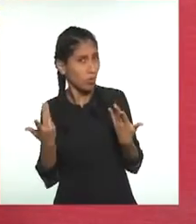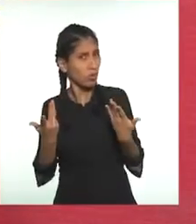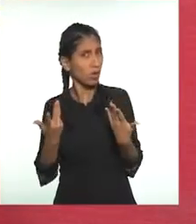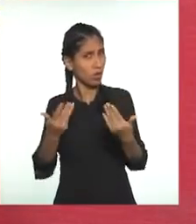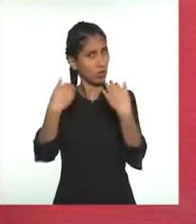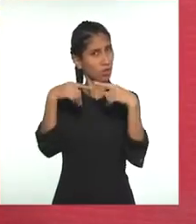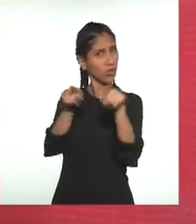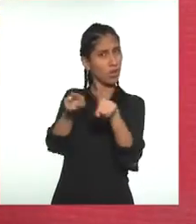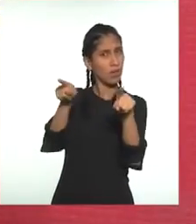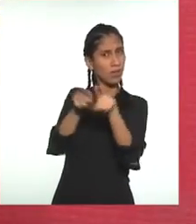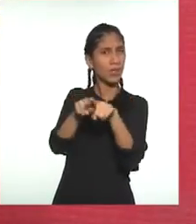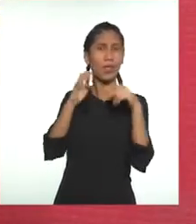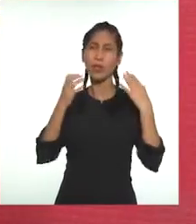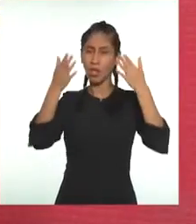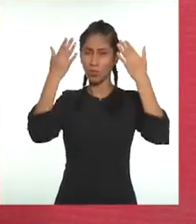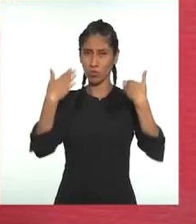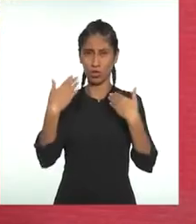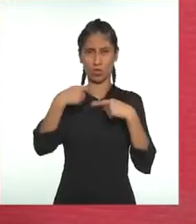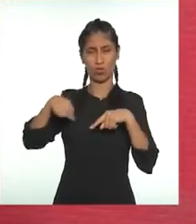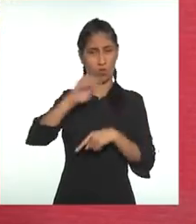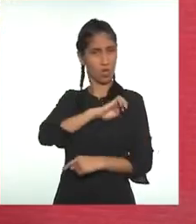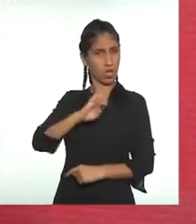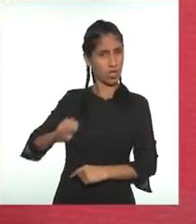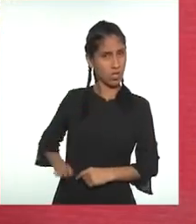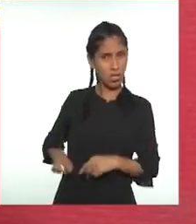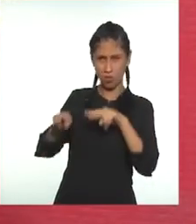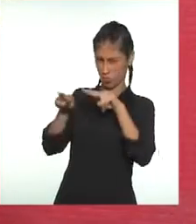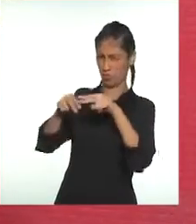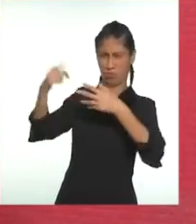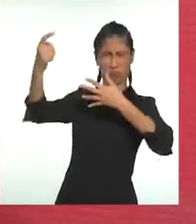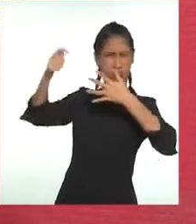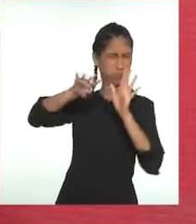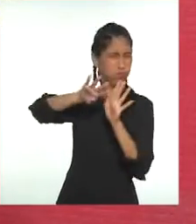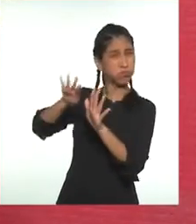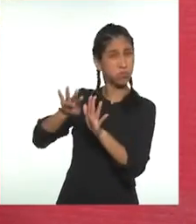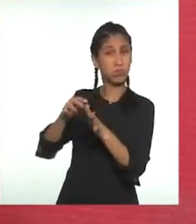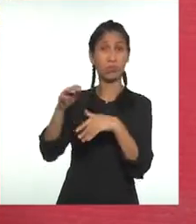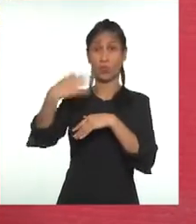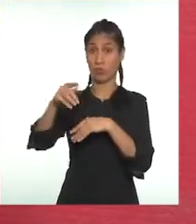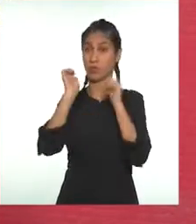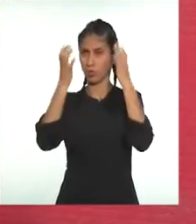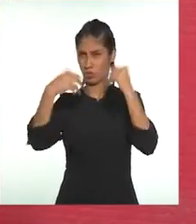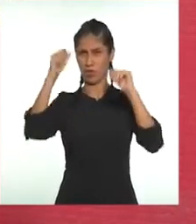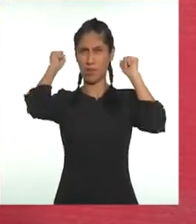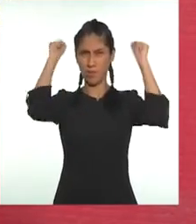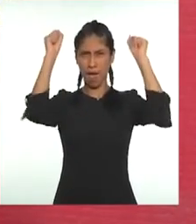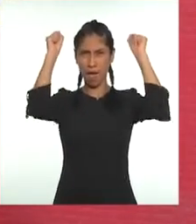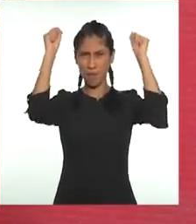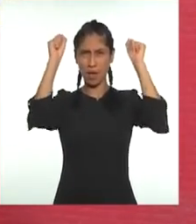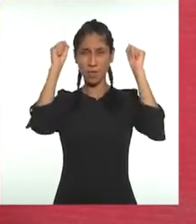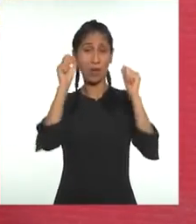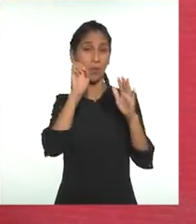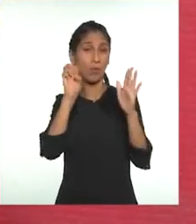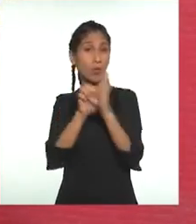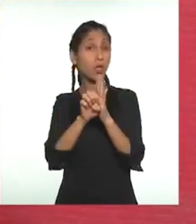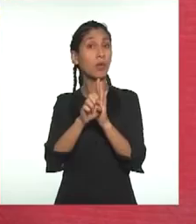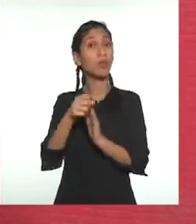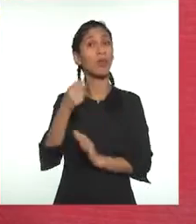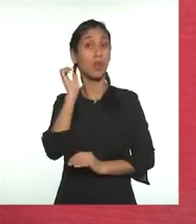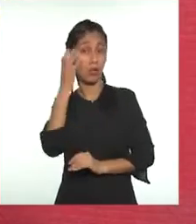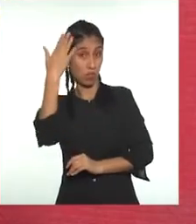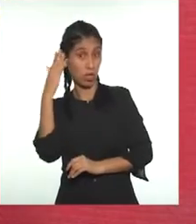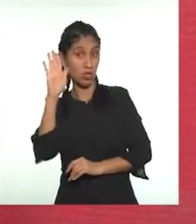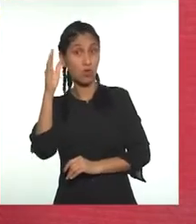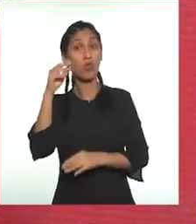éramos reconocidas de manera distinta por el Estado y las leyes. Se ha luchado largo tiempo por alcanzar muchas cosas. Por ejemplo, el derecho al voto,